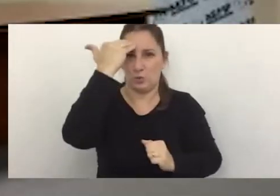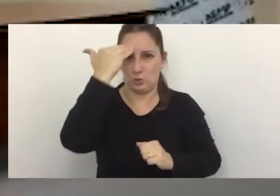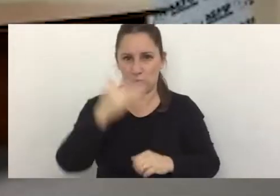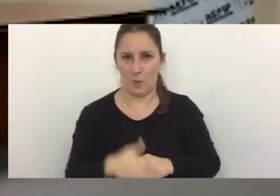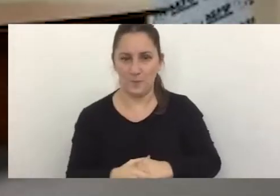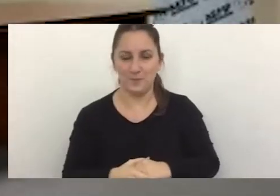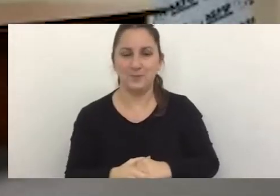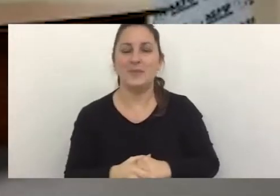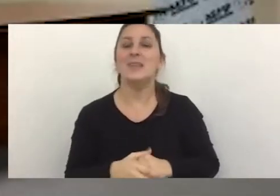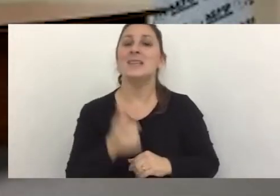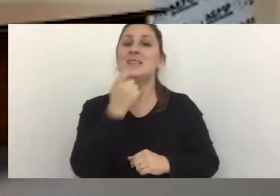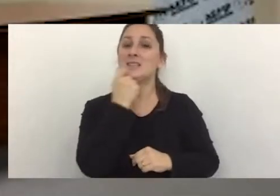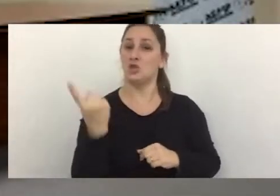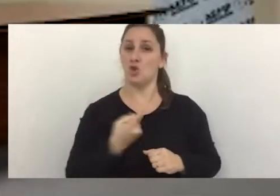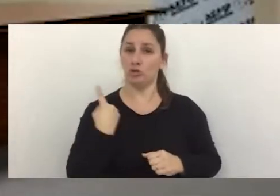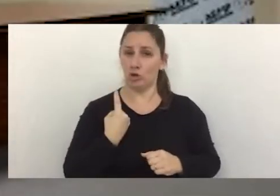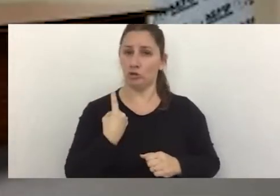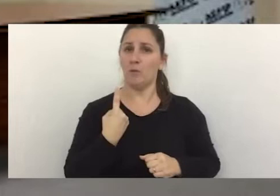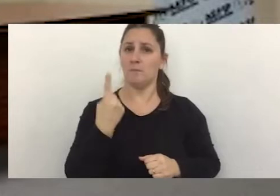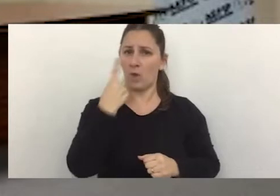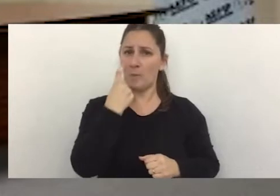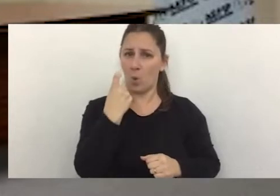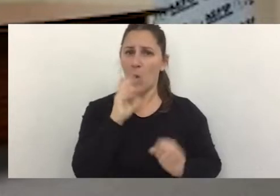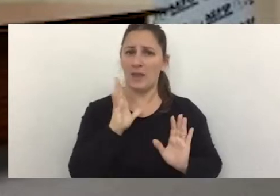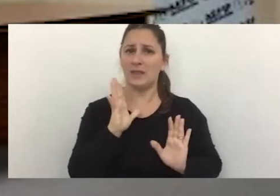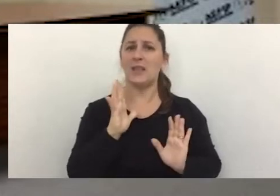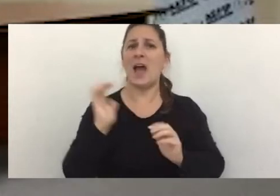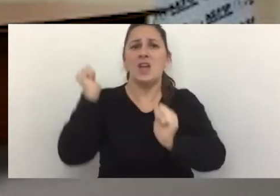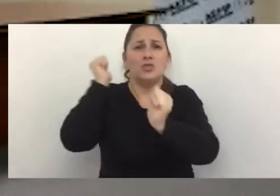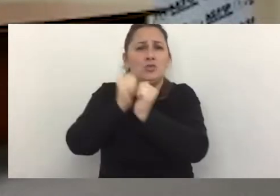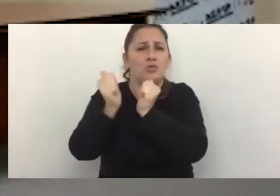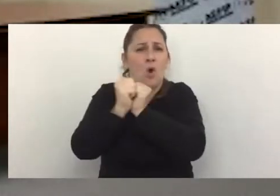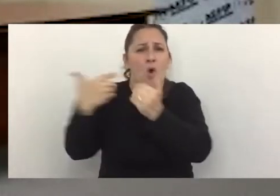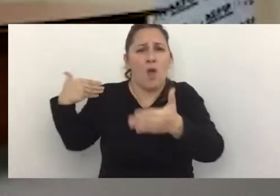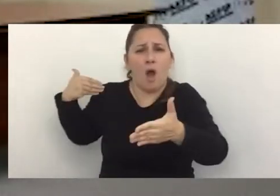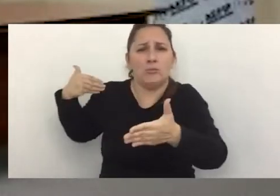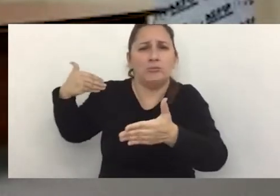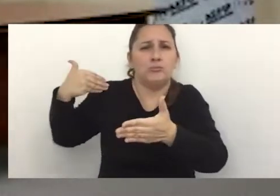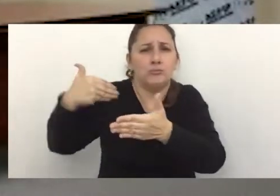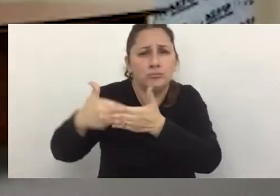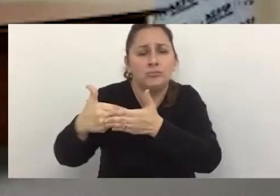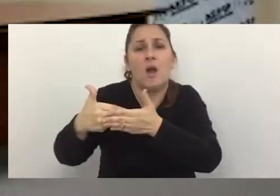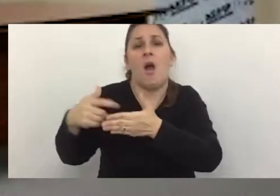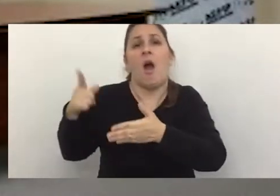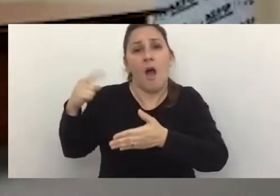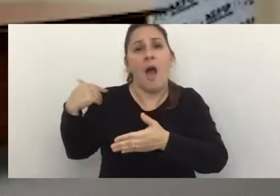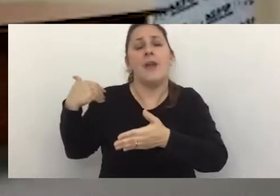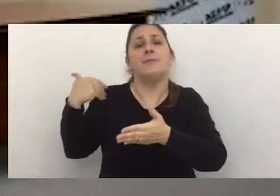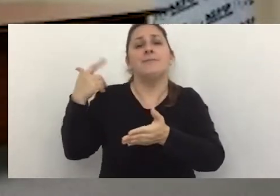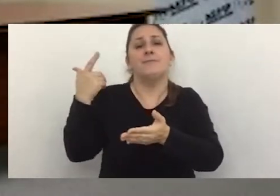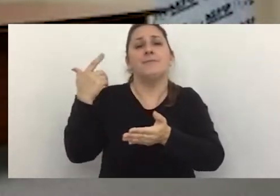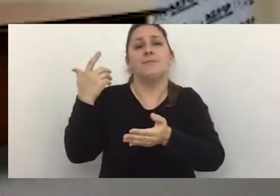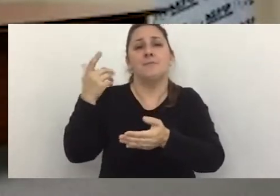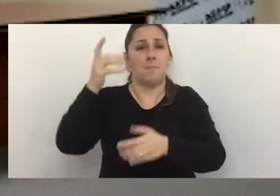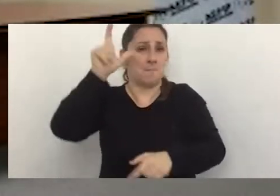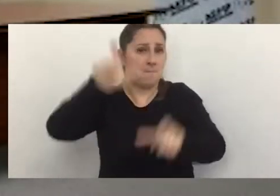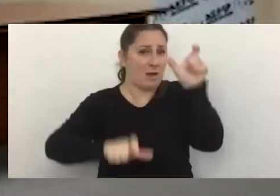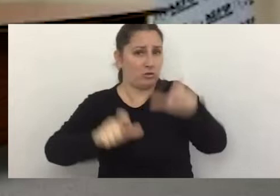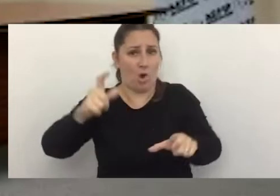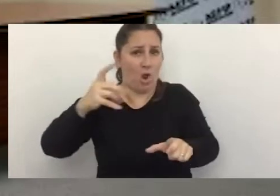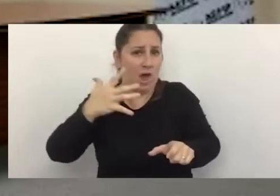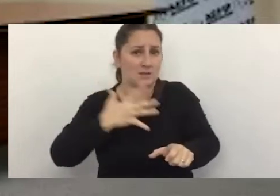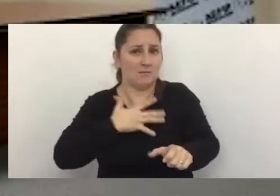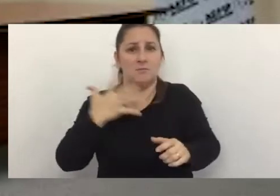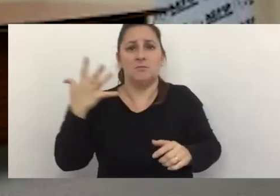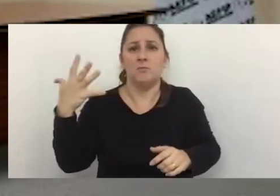uno reconoce dentro de la historia una conquista de los seres humanos frente al